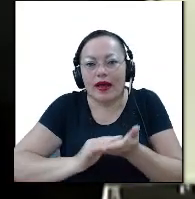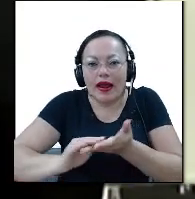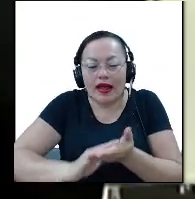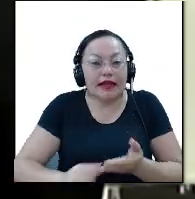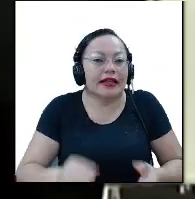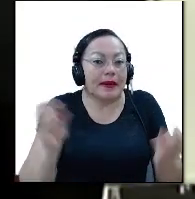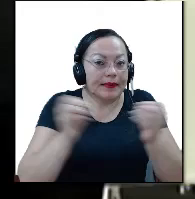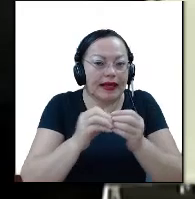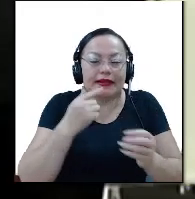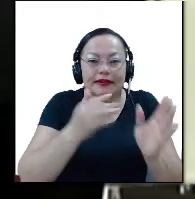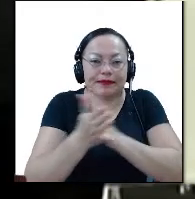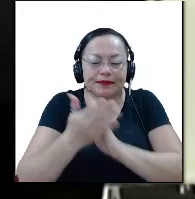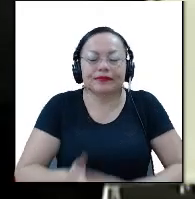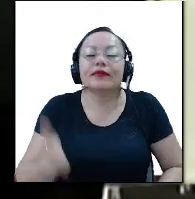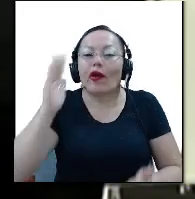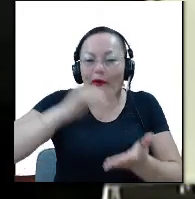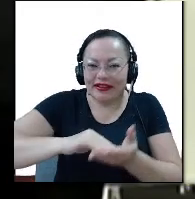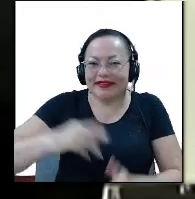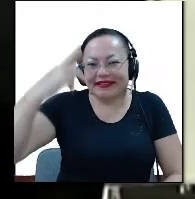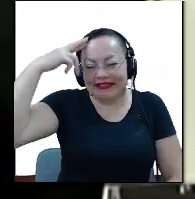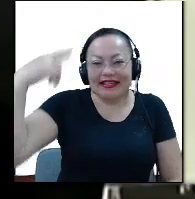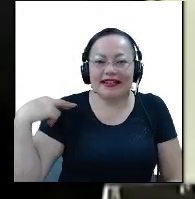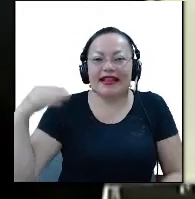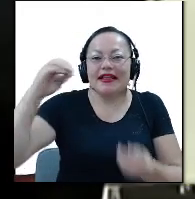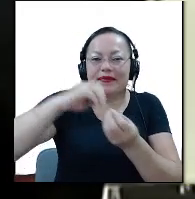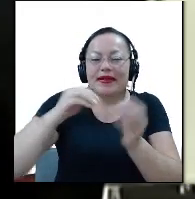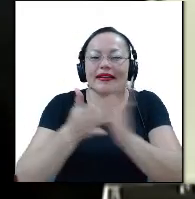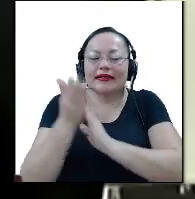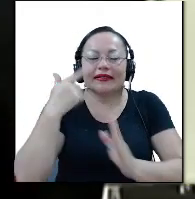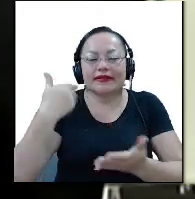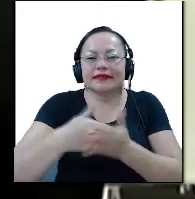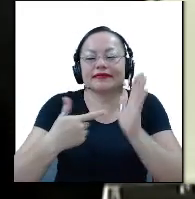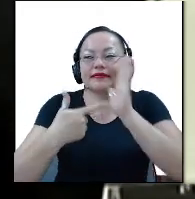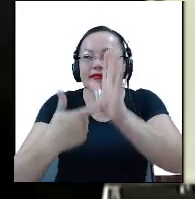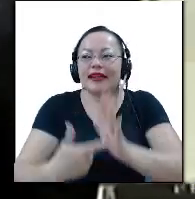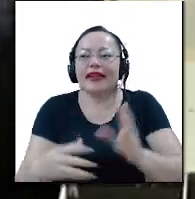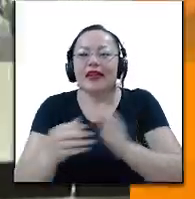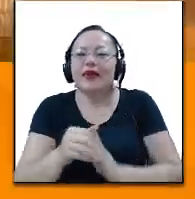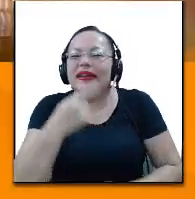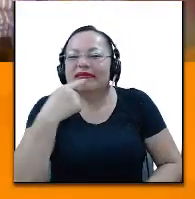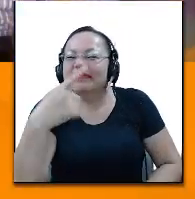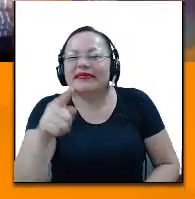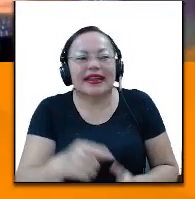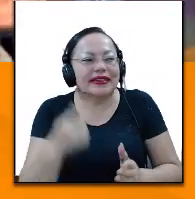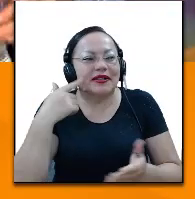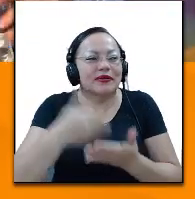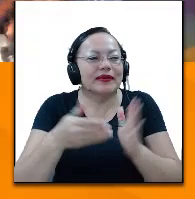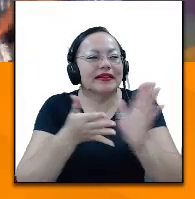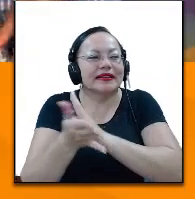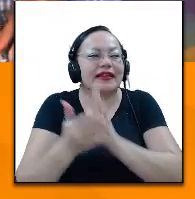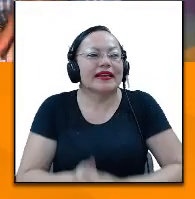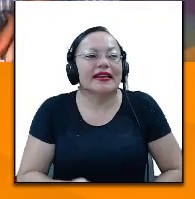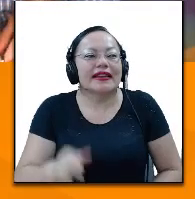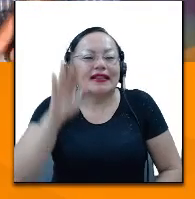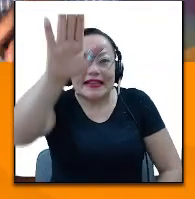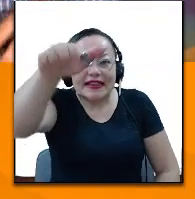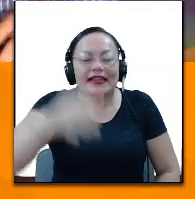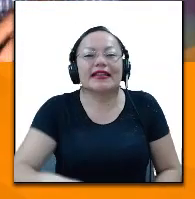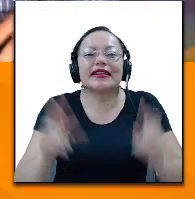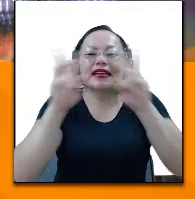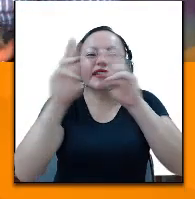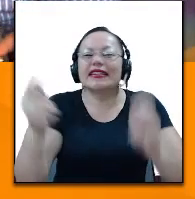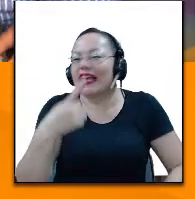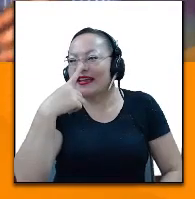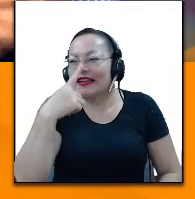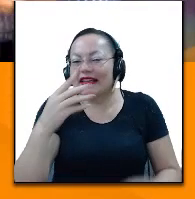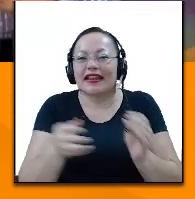venir. Geraldine, sigue ahí, vamos a conocer las recetas, vamos a conocer eso que nos tiene para el día de hoy y obviamente los chismecitos que tenemos. Ella